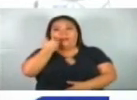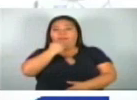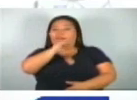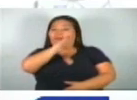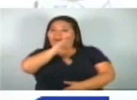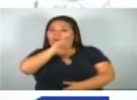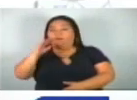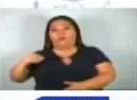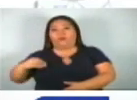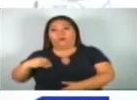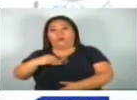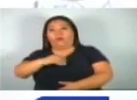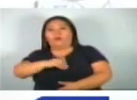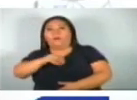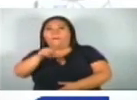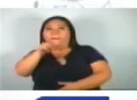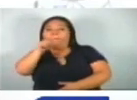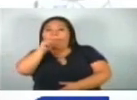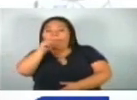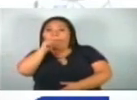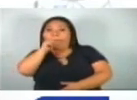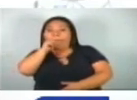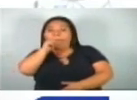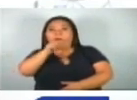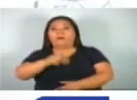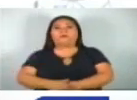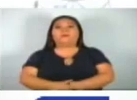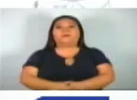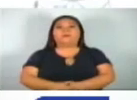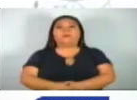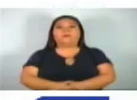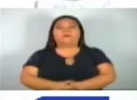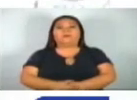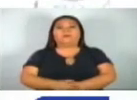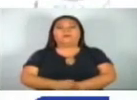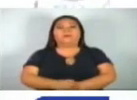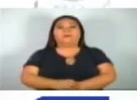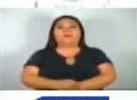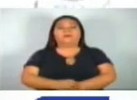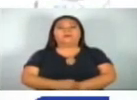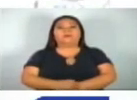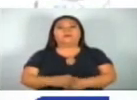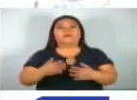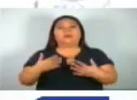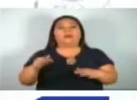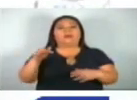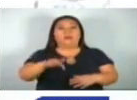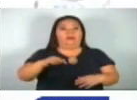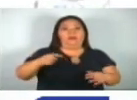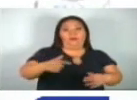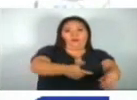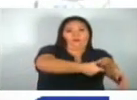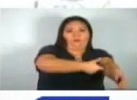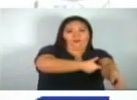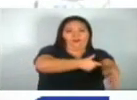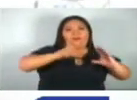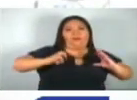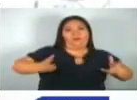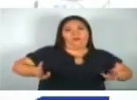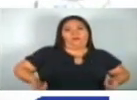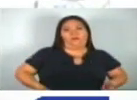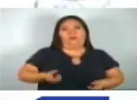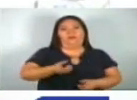privado por dengue, ¿no? A nivel público, los informes que tenemos